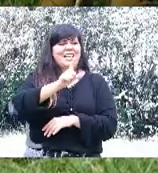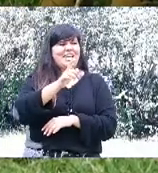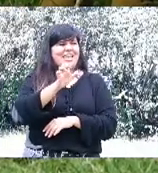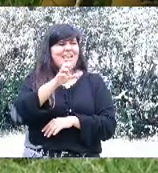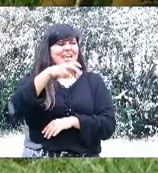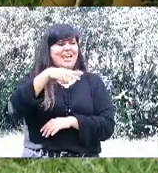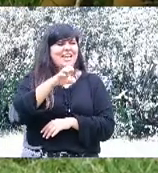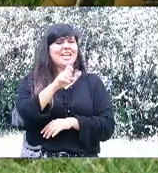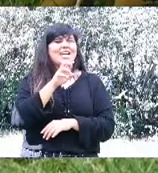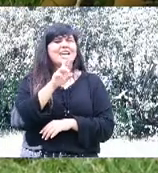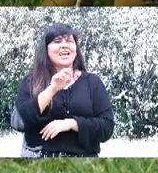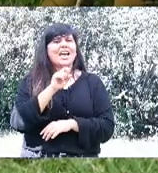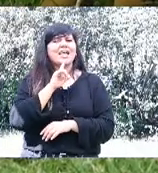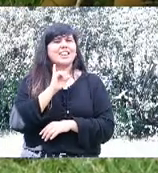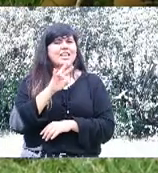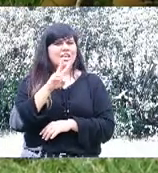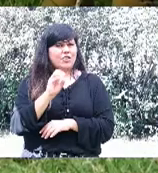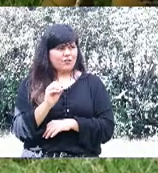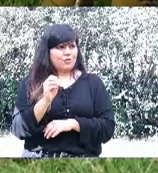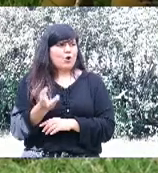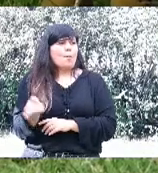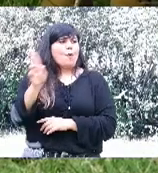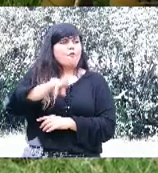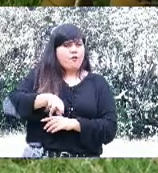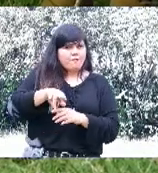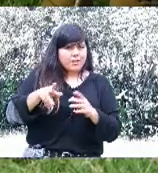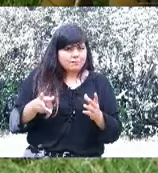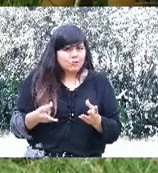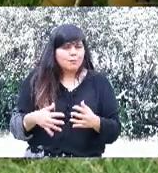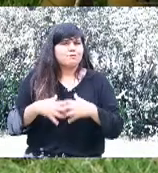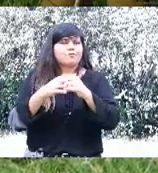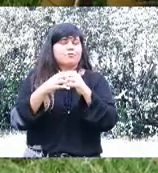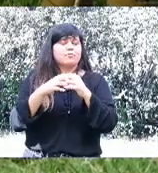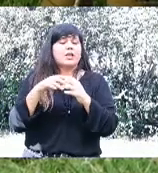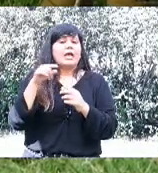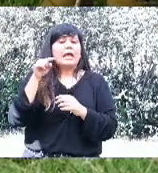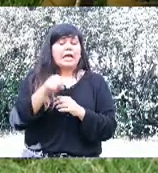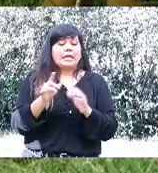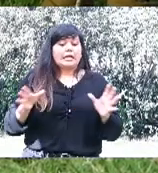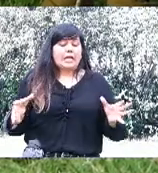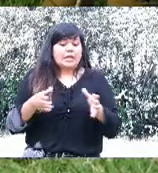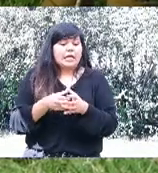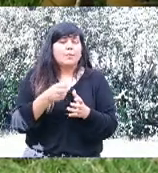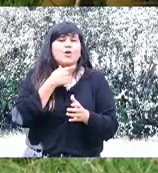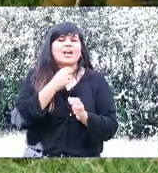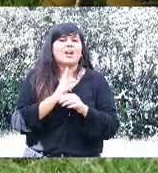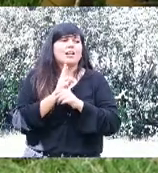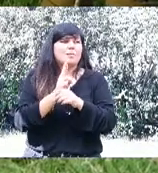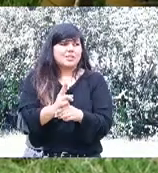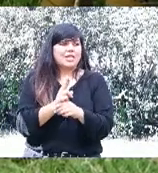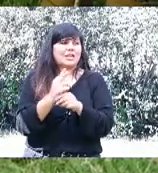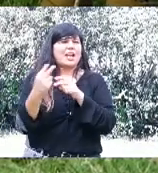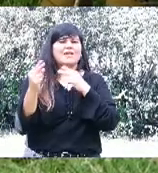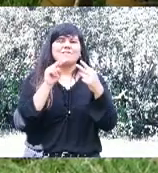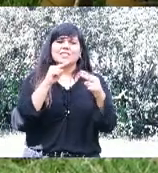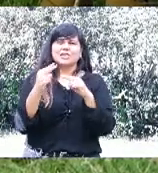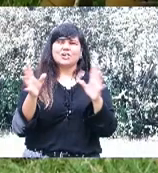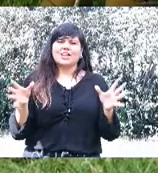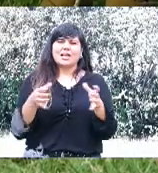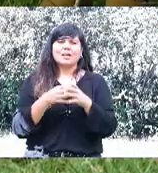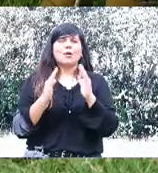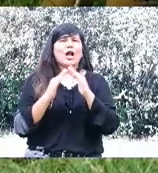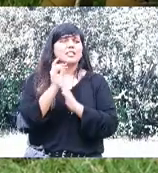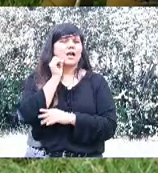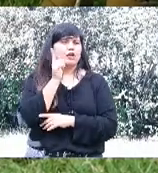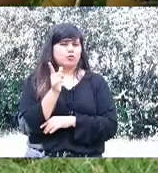realidad lo conversamos con e miembros del equipo digamos está trato de representar un poco la la visión del equipo de la casa